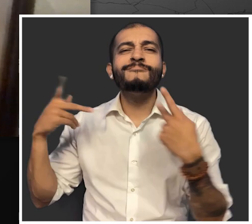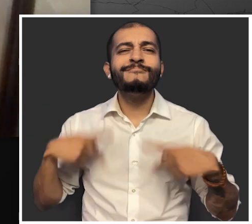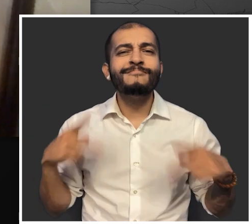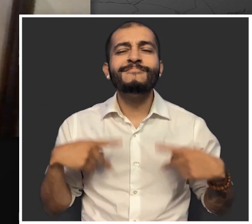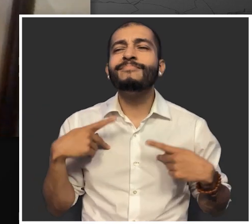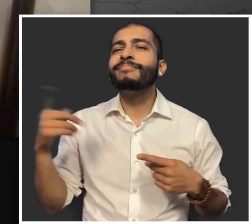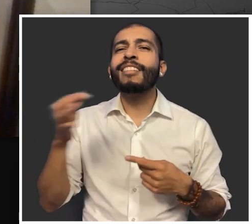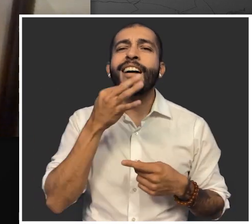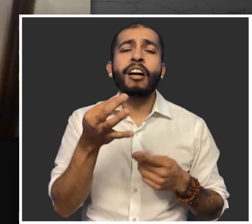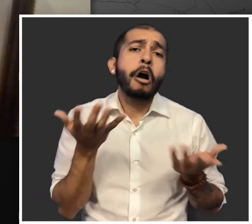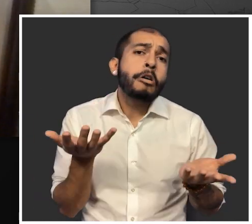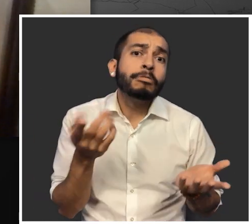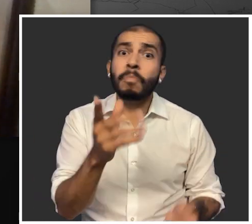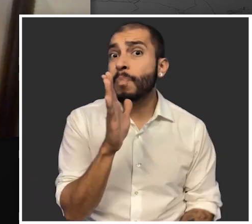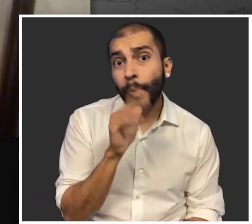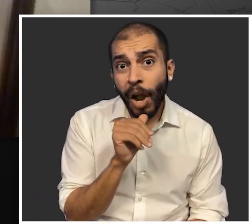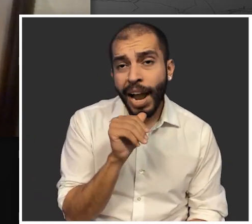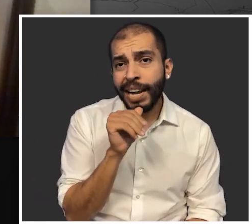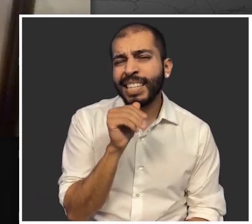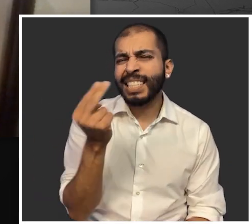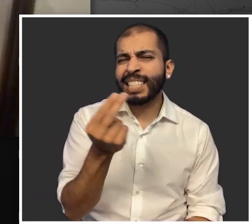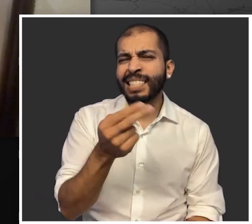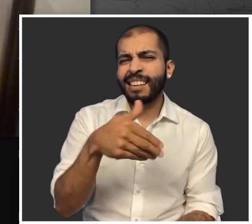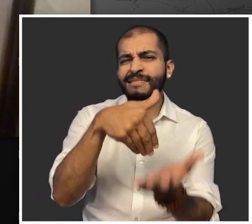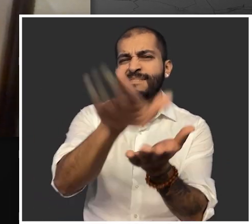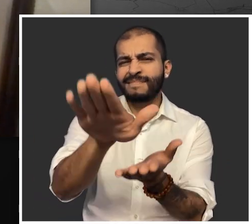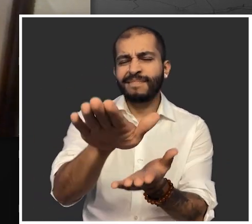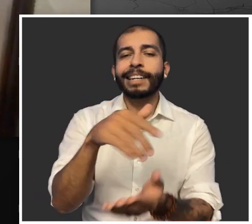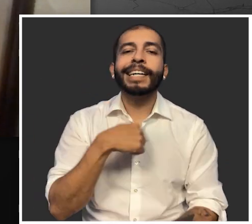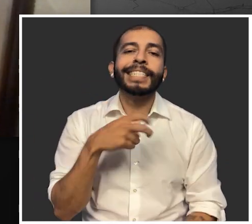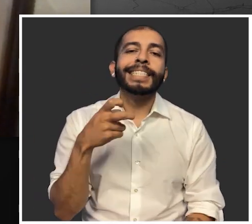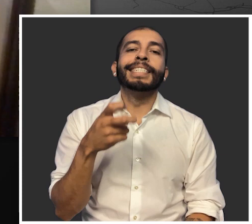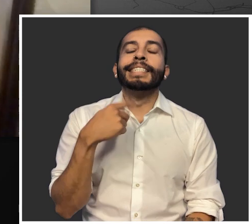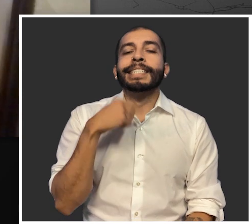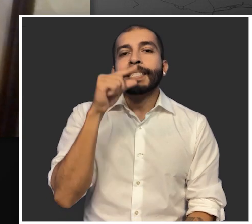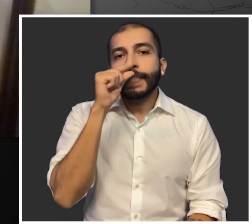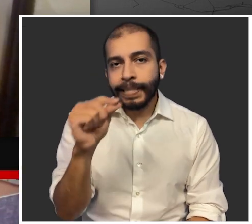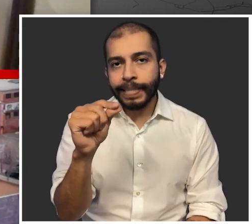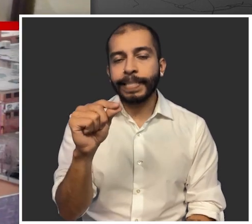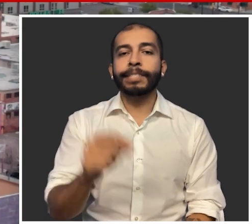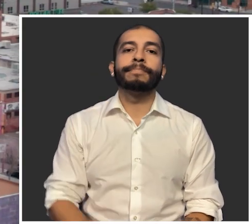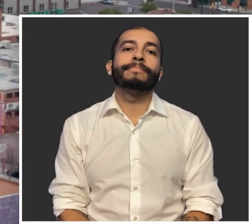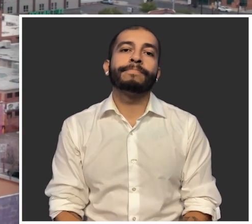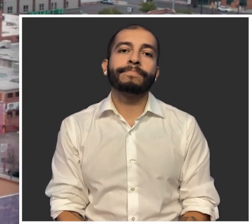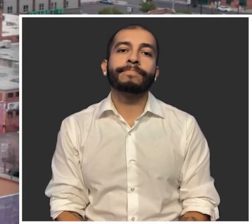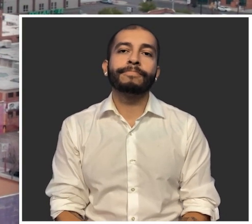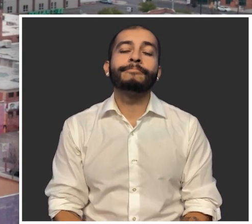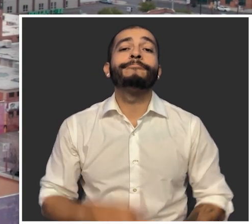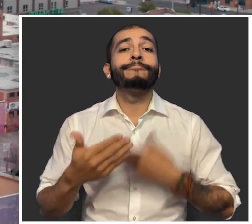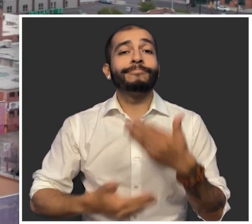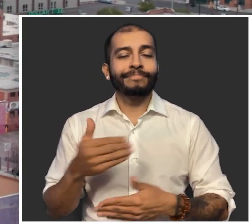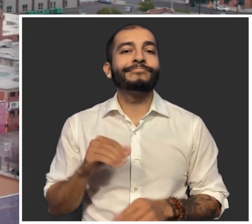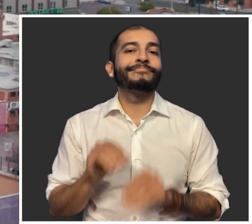Intentaban expulsar a la gente. Así que si no puedes manejar esto, entonces tienes que salir. Así que fracasé. Una toma